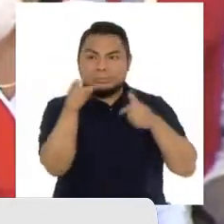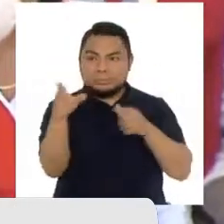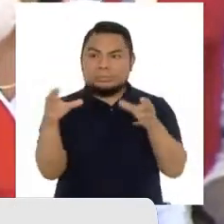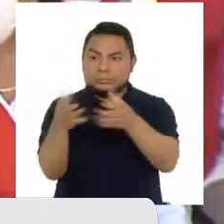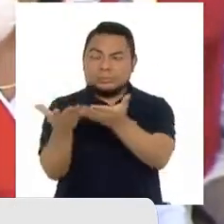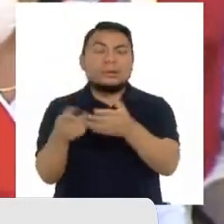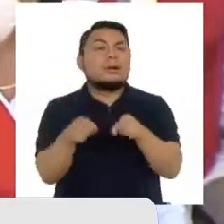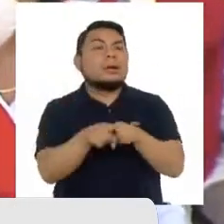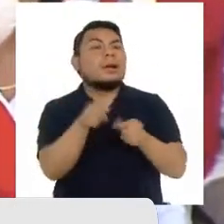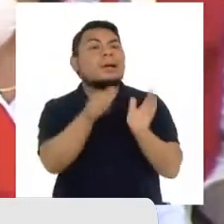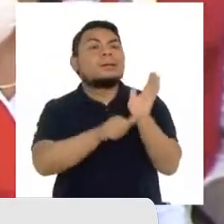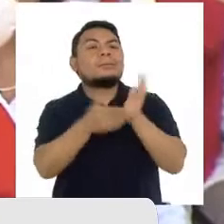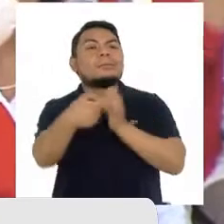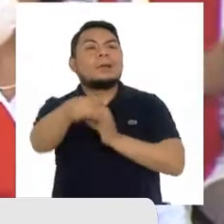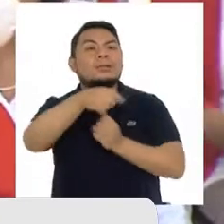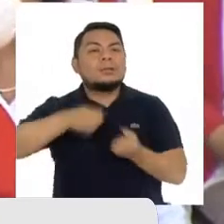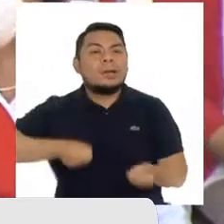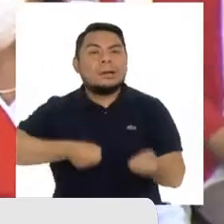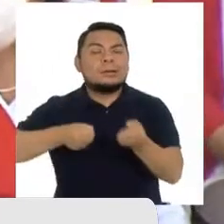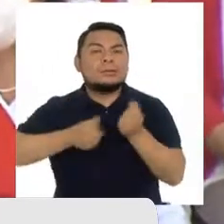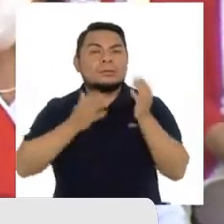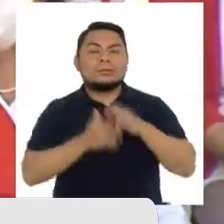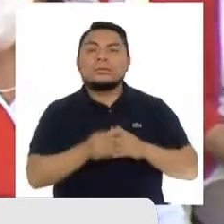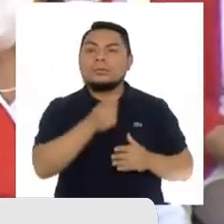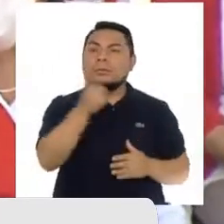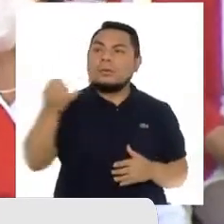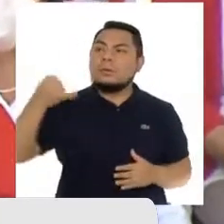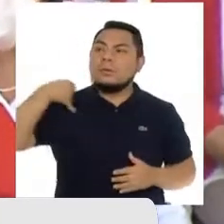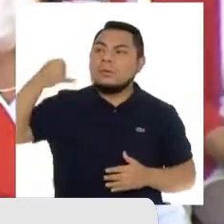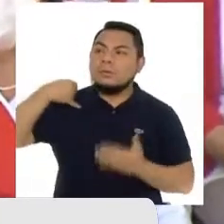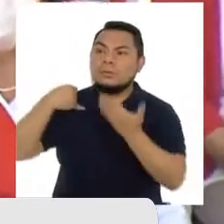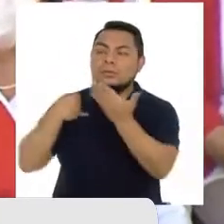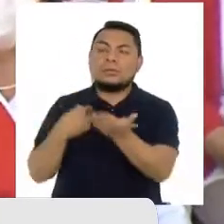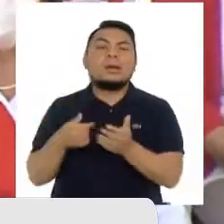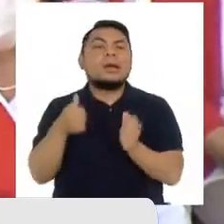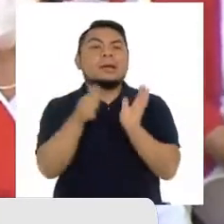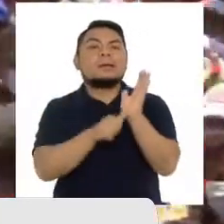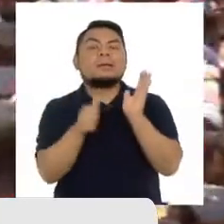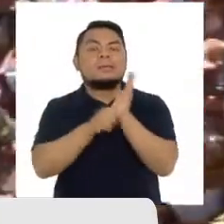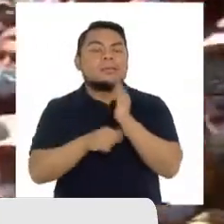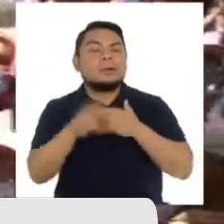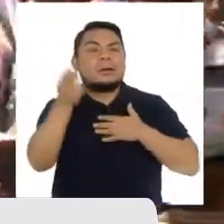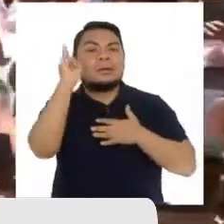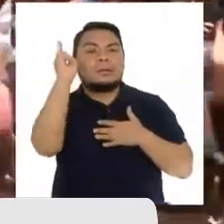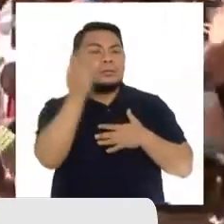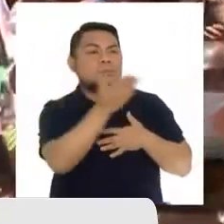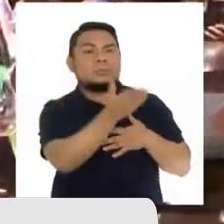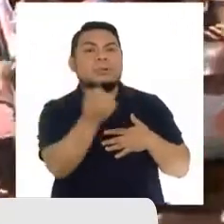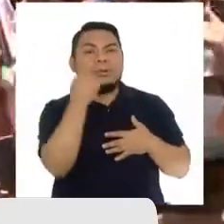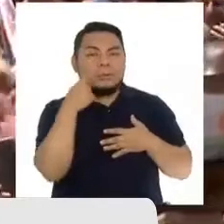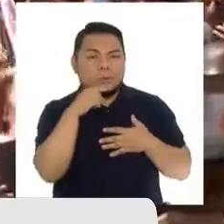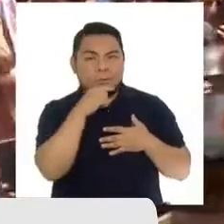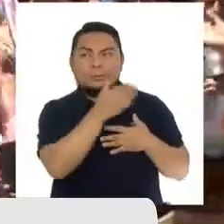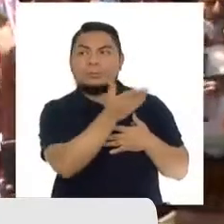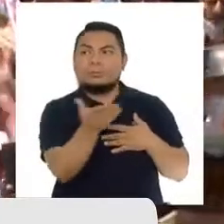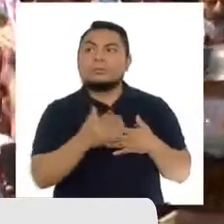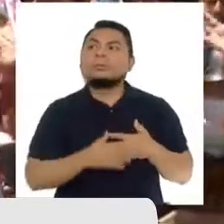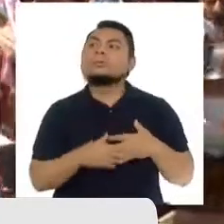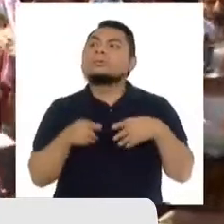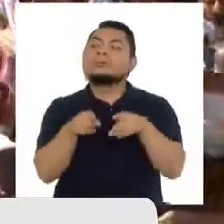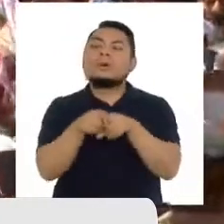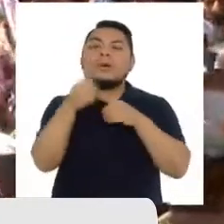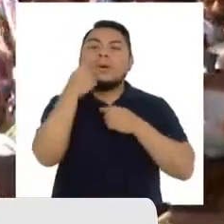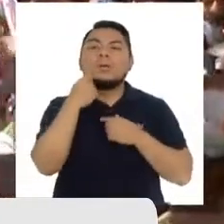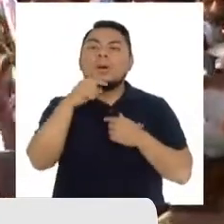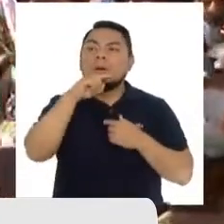agricultores jóvenes hermanos maestros y maestras hombres y